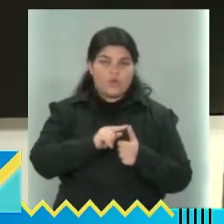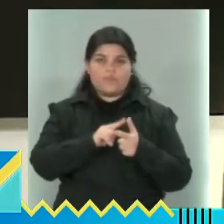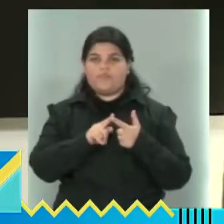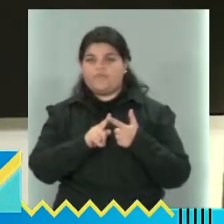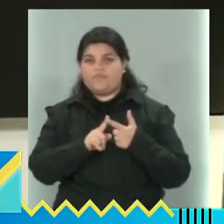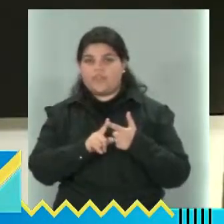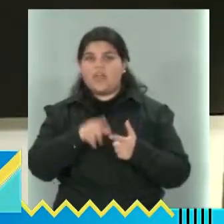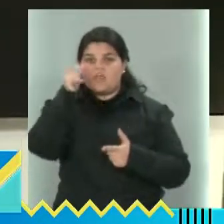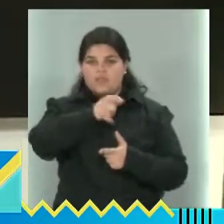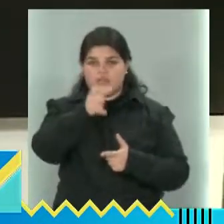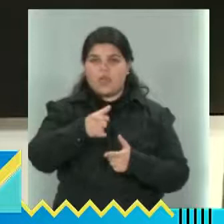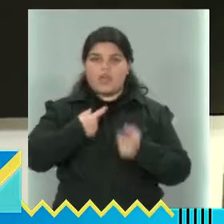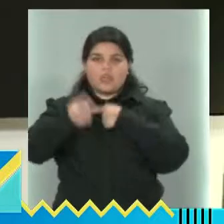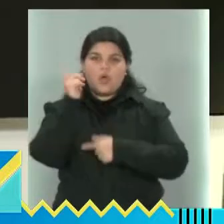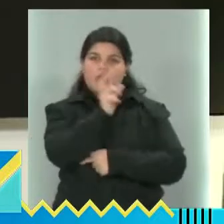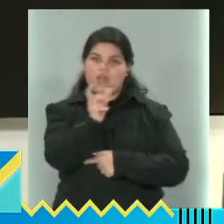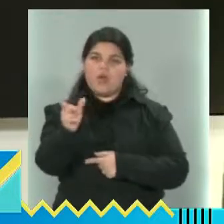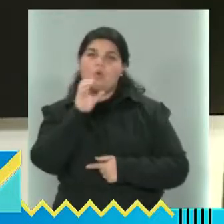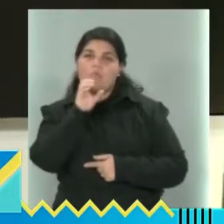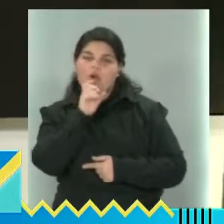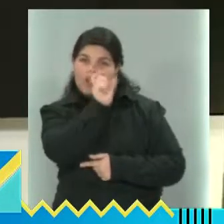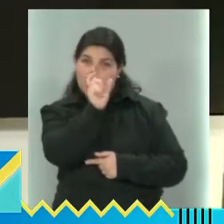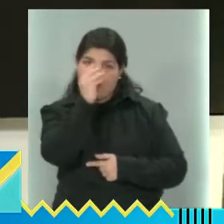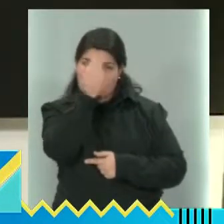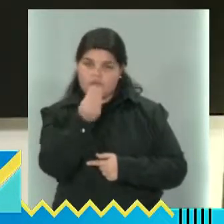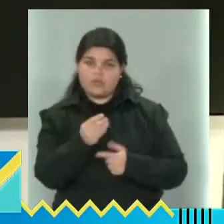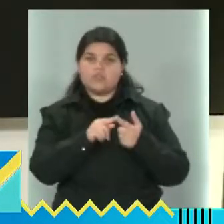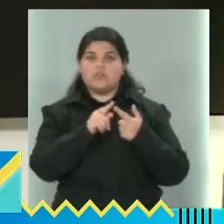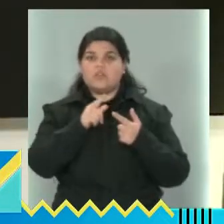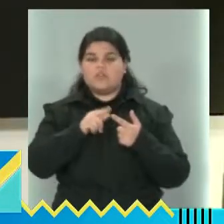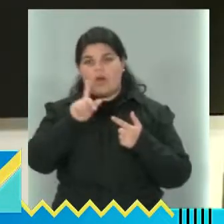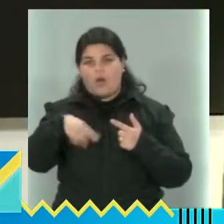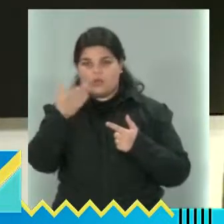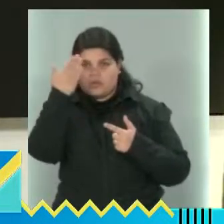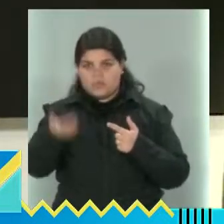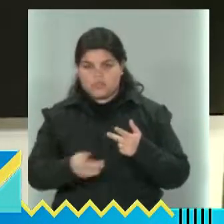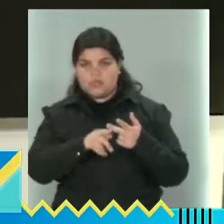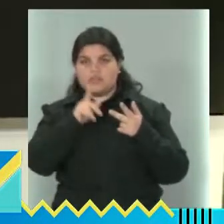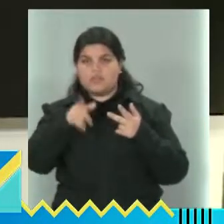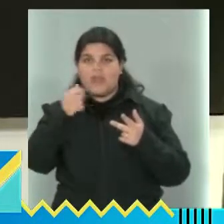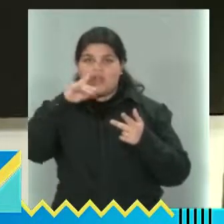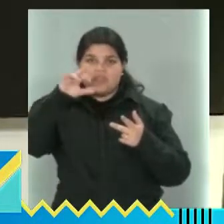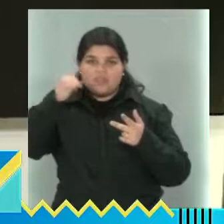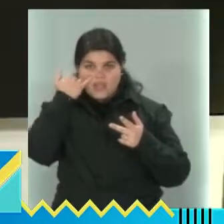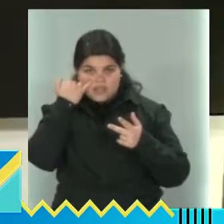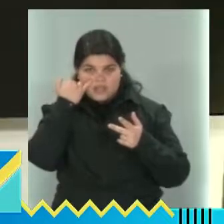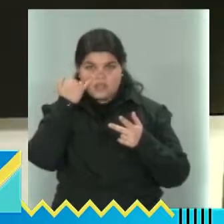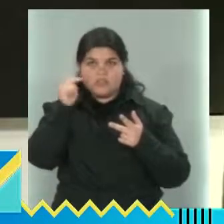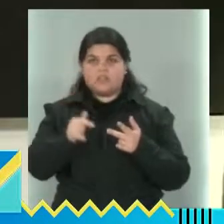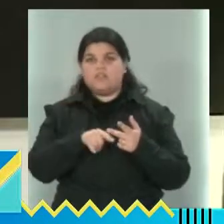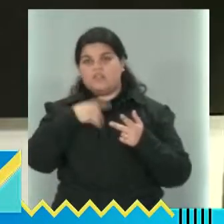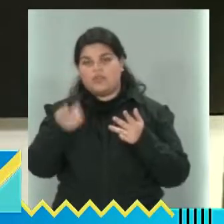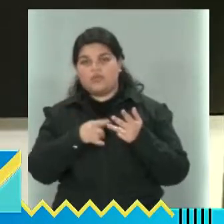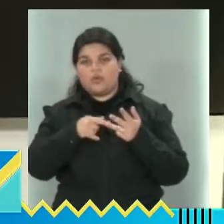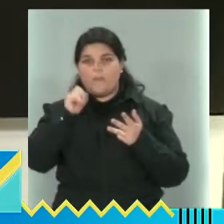¿sí? Historietista y humorista gráfico. Gonzalo Varas de la revista Basofia, Angie Jiménez, Los Nerds Heredarán la Tierra y